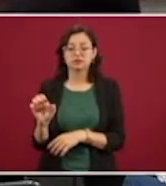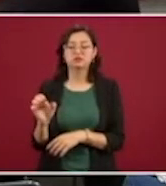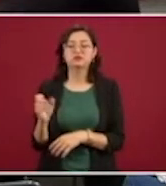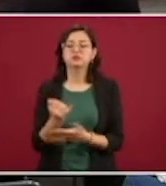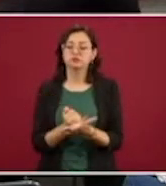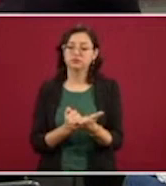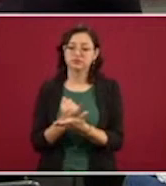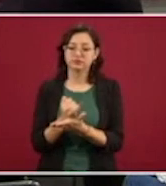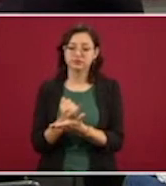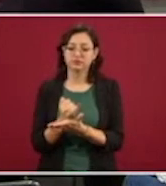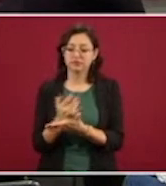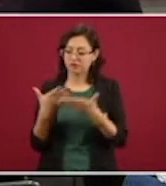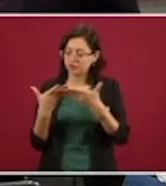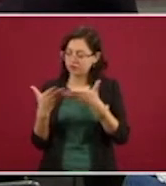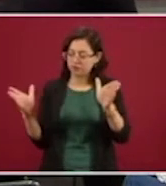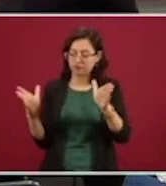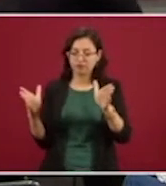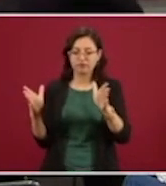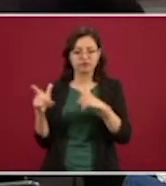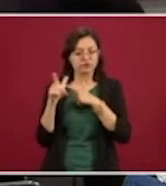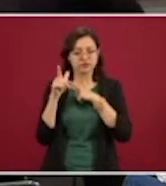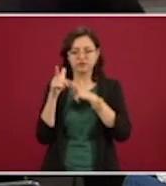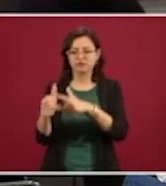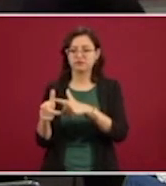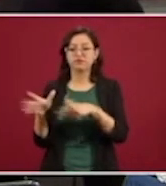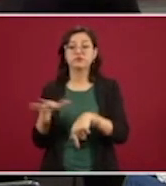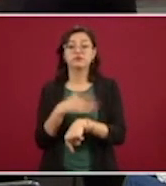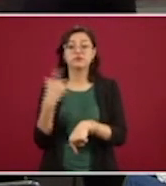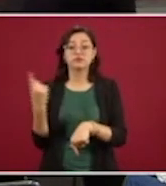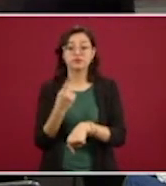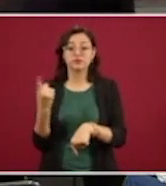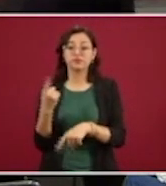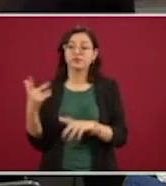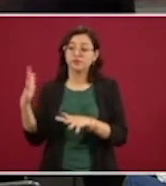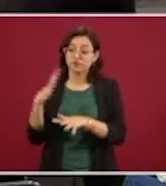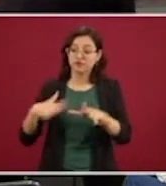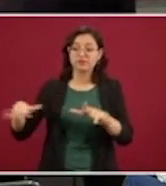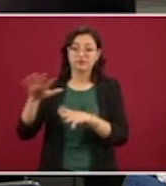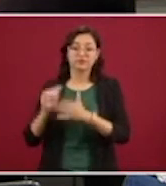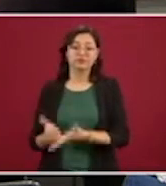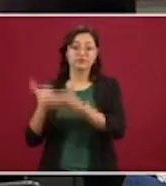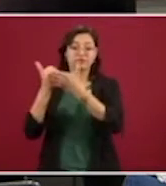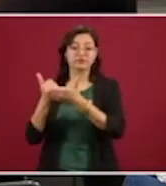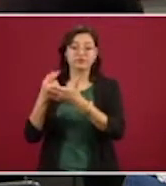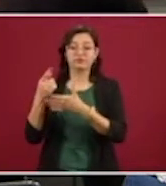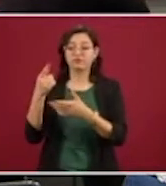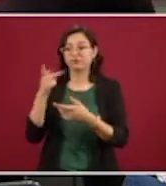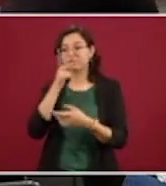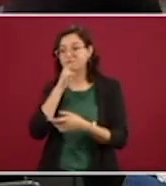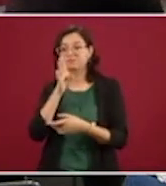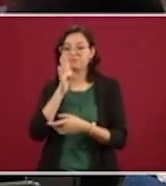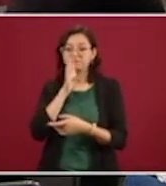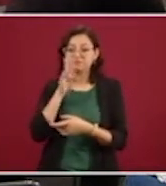decidimos dejarlas abiertas, no suspendieron, porque están cumpliendo un fin social precisamente para aquellas padres y